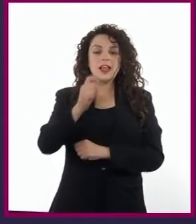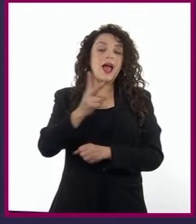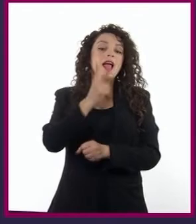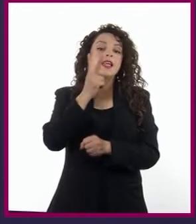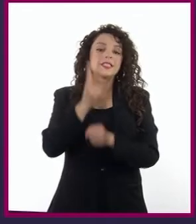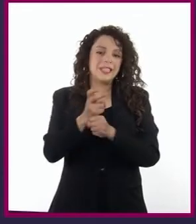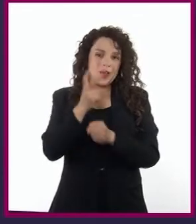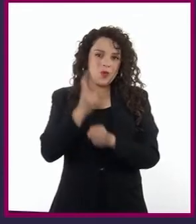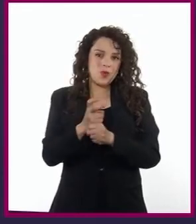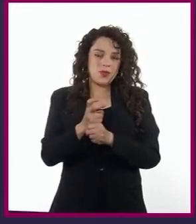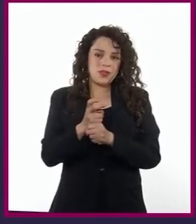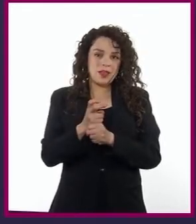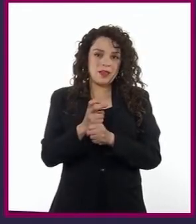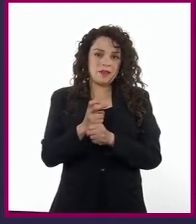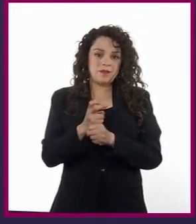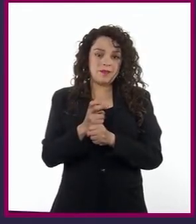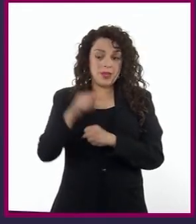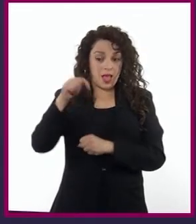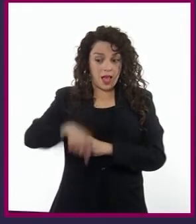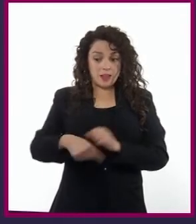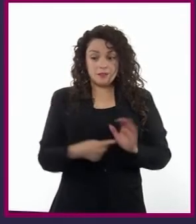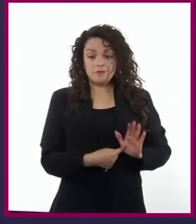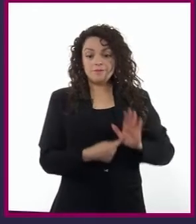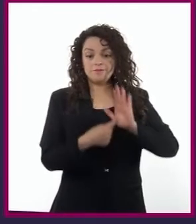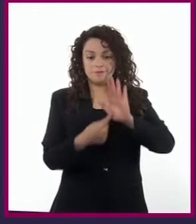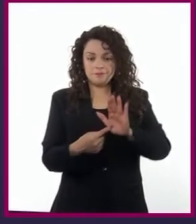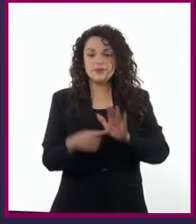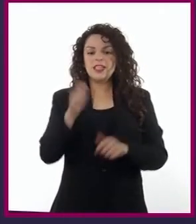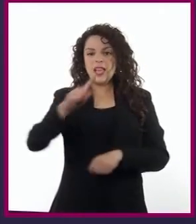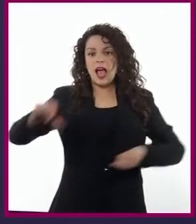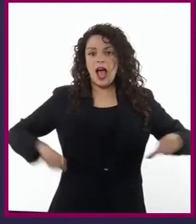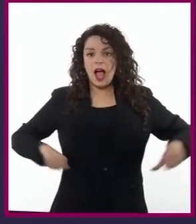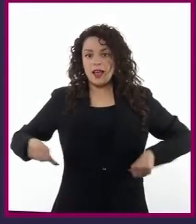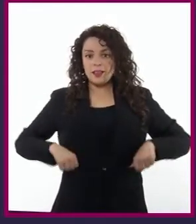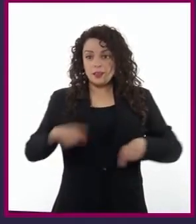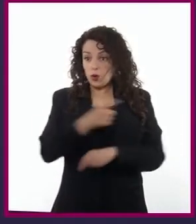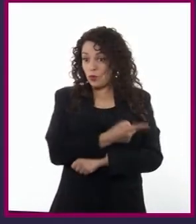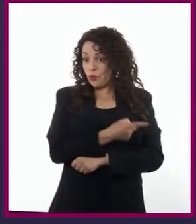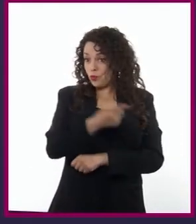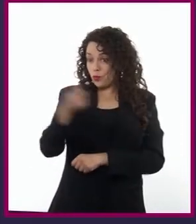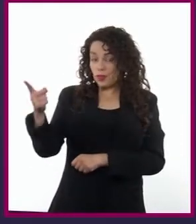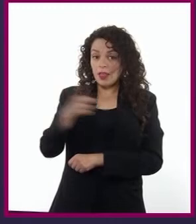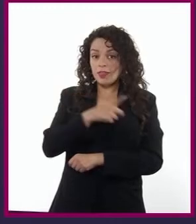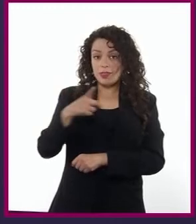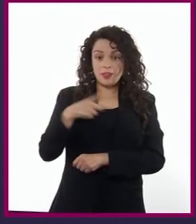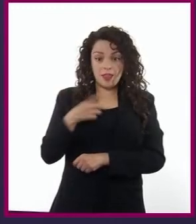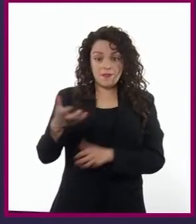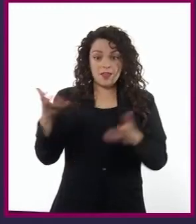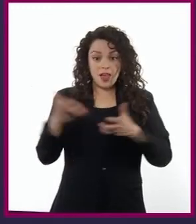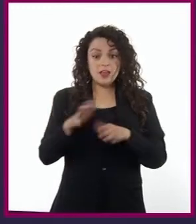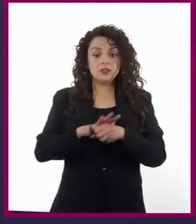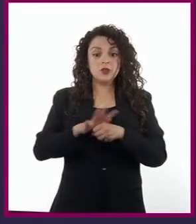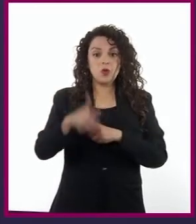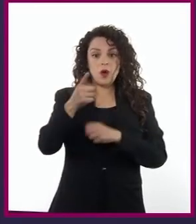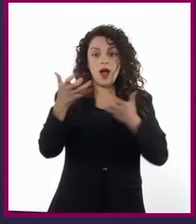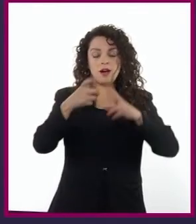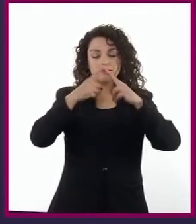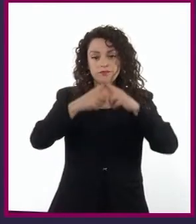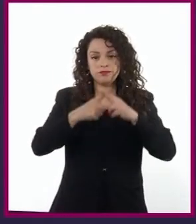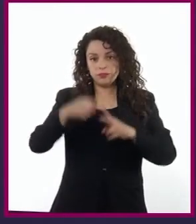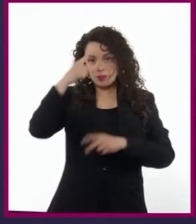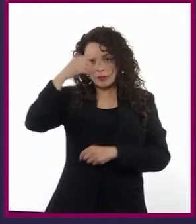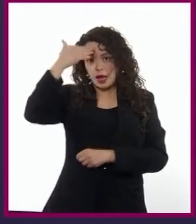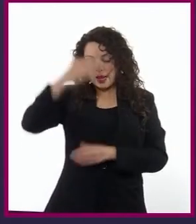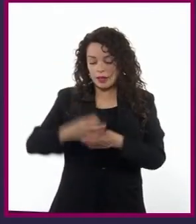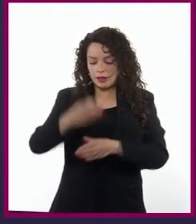segunda. Pero aquí dejaremos un segundo reto en el que las alumnas y alumnos determinarán cuál sería la capacidad del